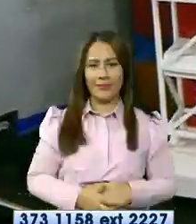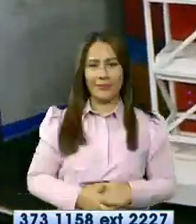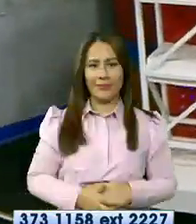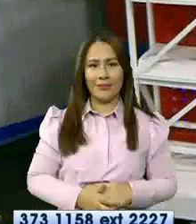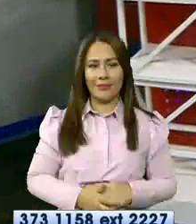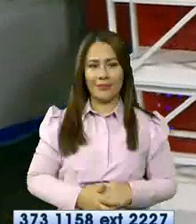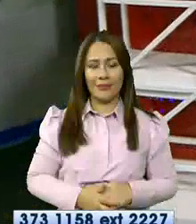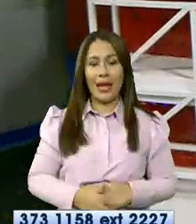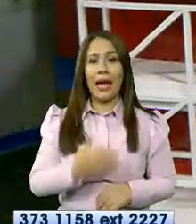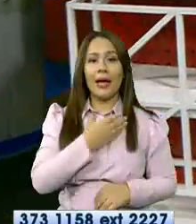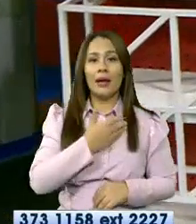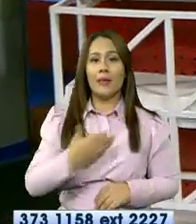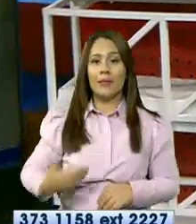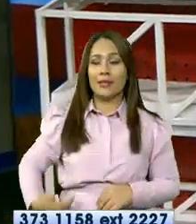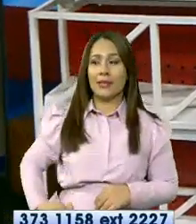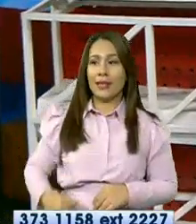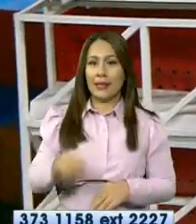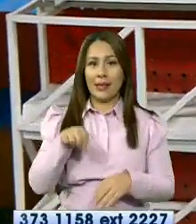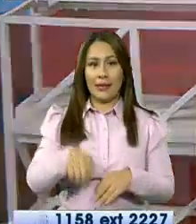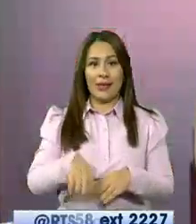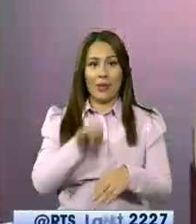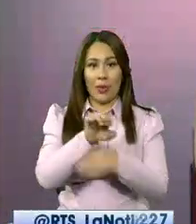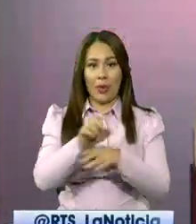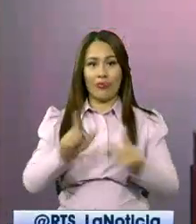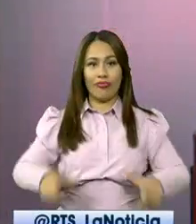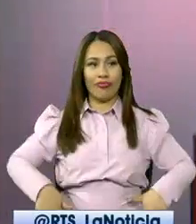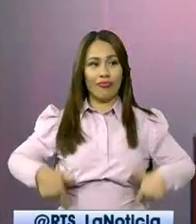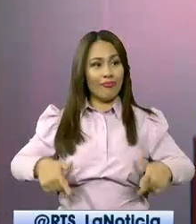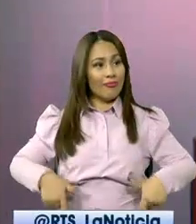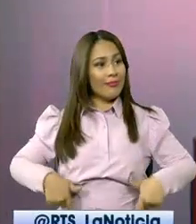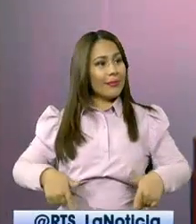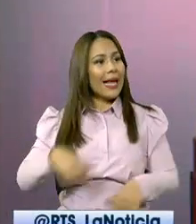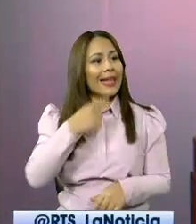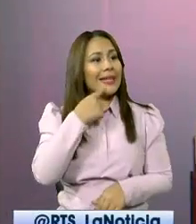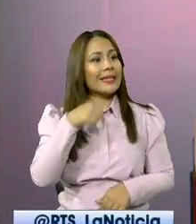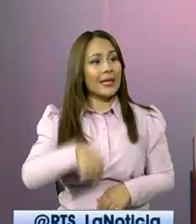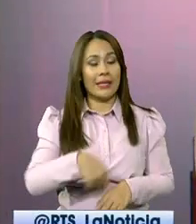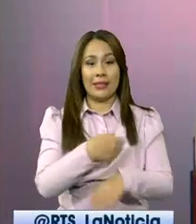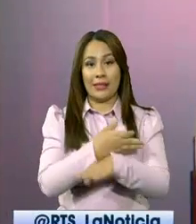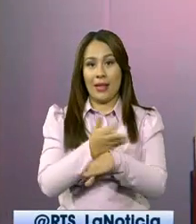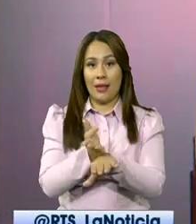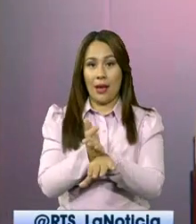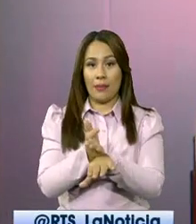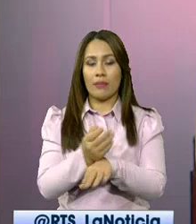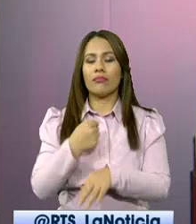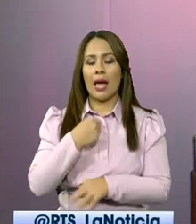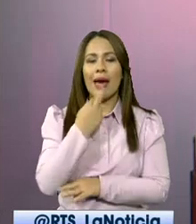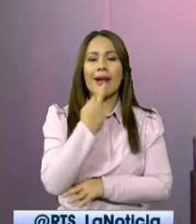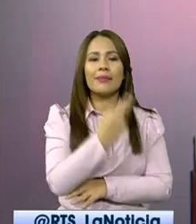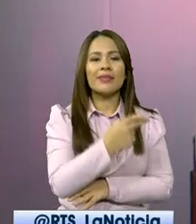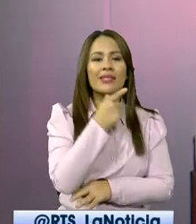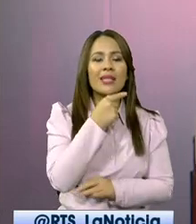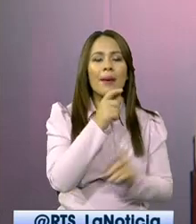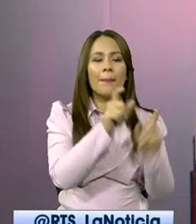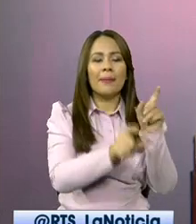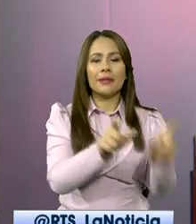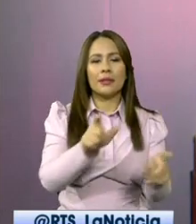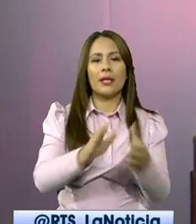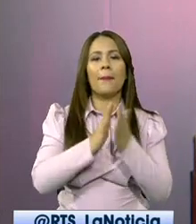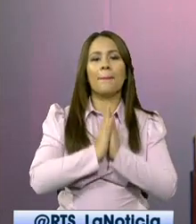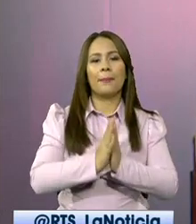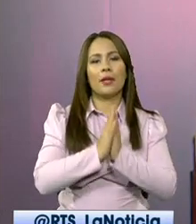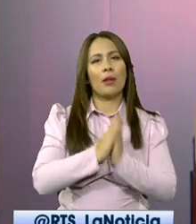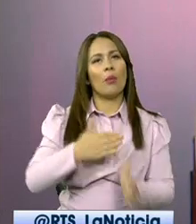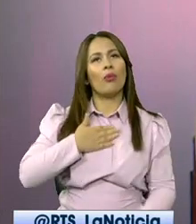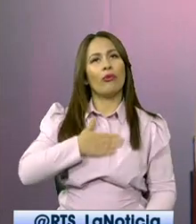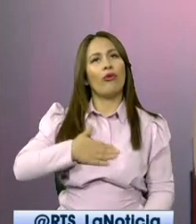El presidente de la República, Lenín Moreno, anunció que en los próximos días dará una respuesta a los pedidos de amnistía realizados por sectores